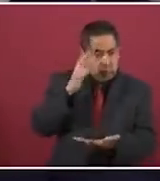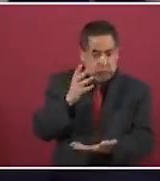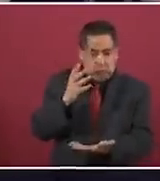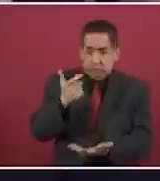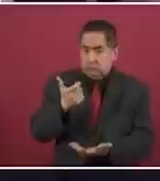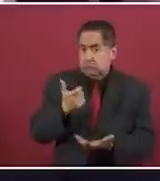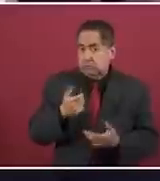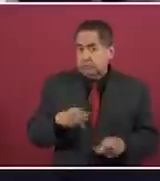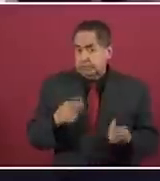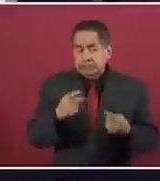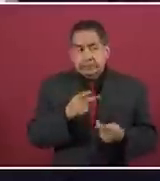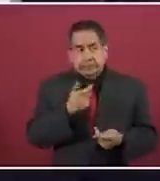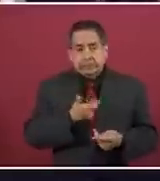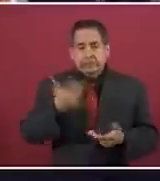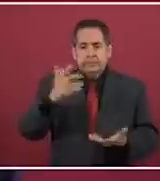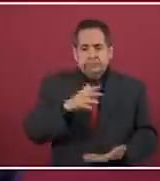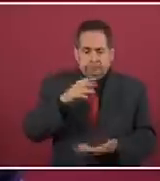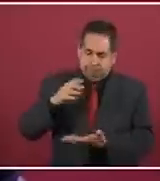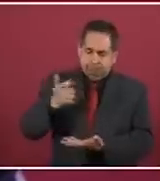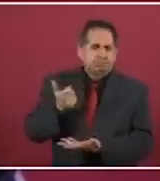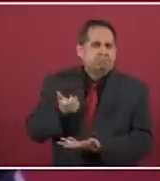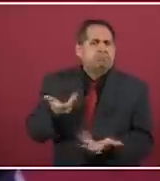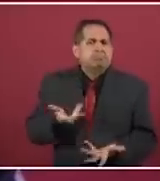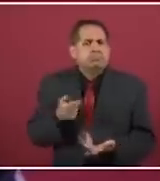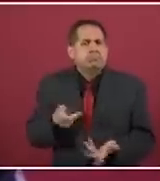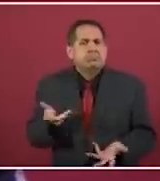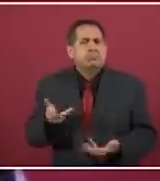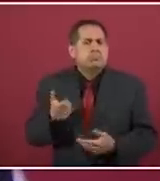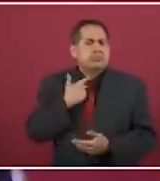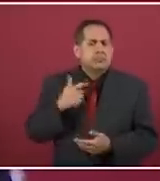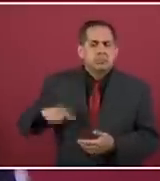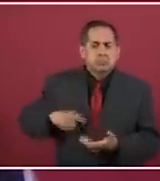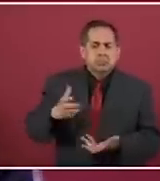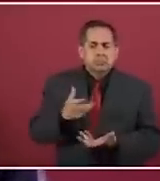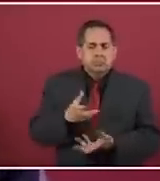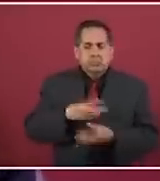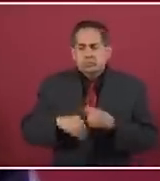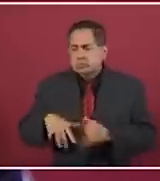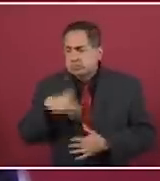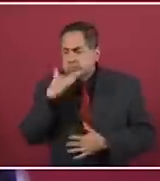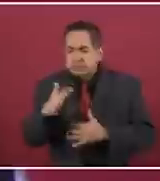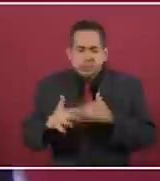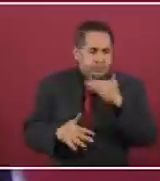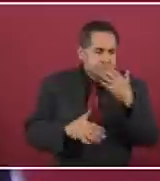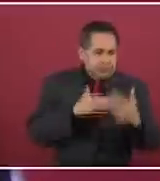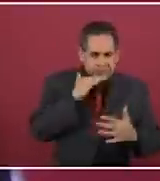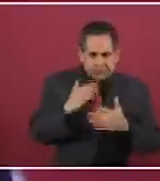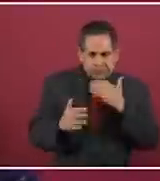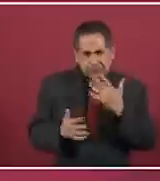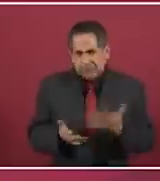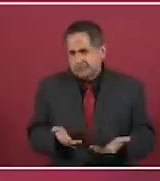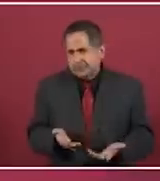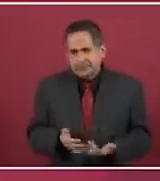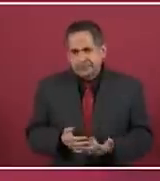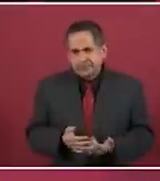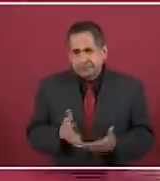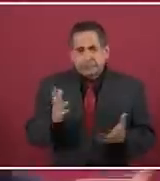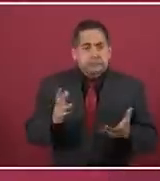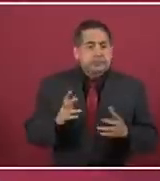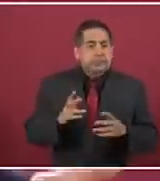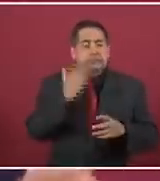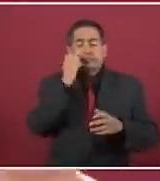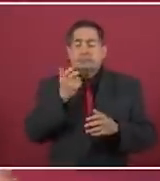petróleo. ¿Y qué hicieron? Pues corrupción y